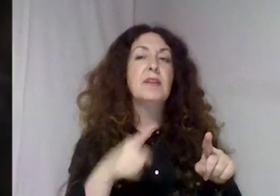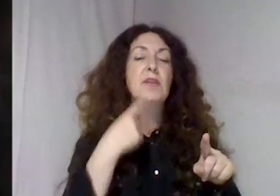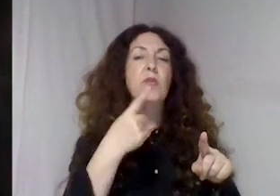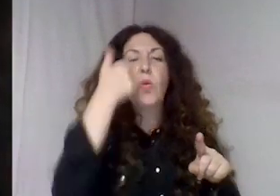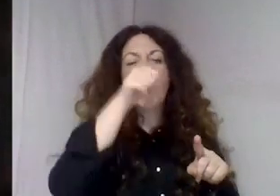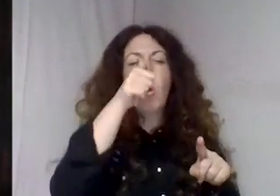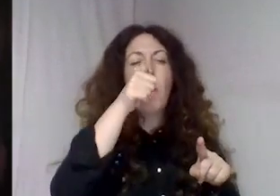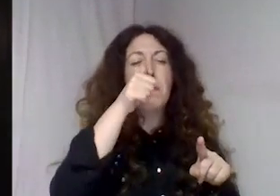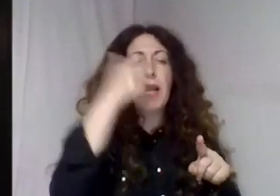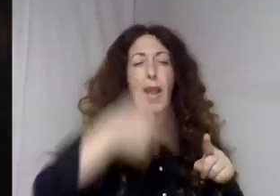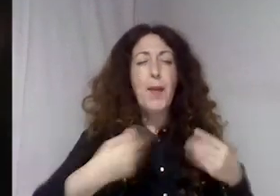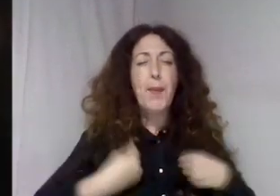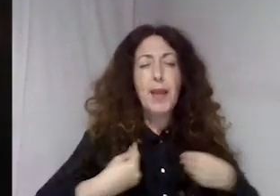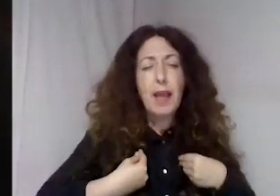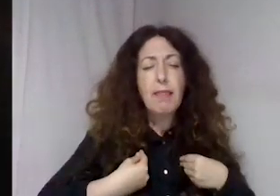De todas maneras,